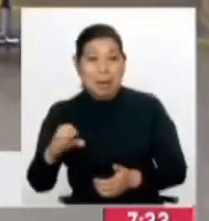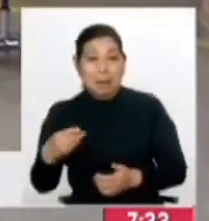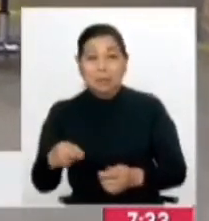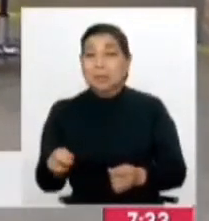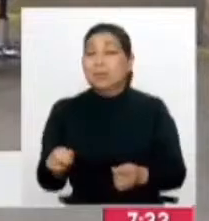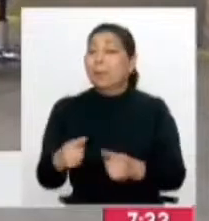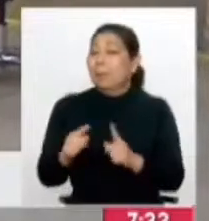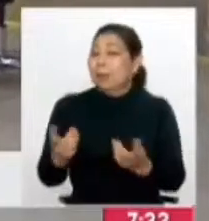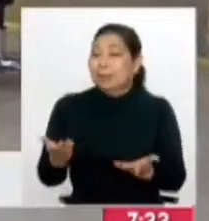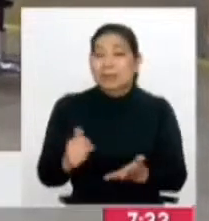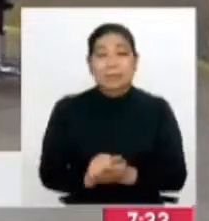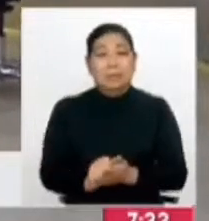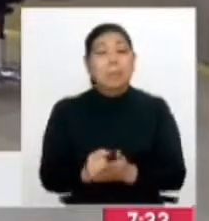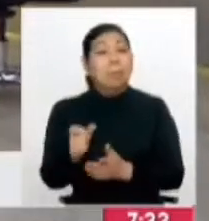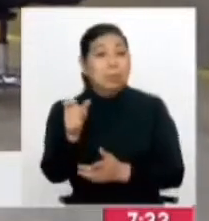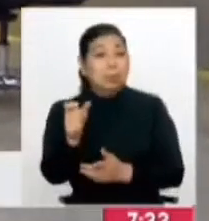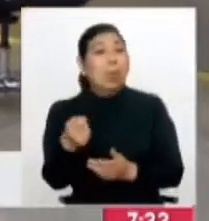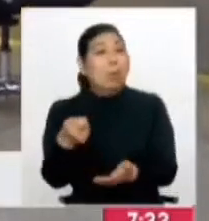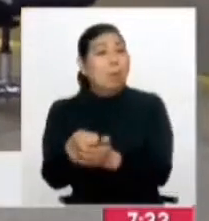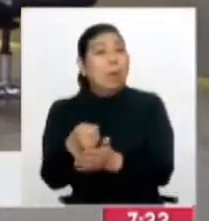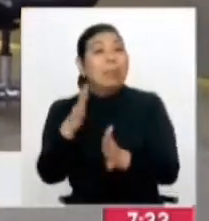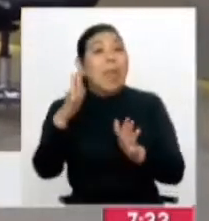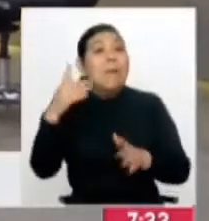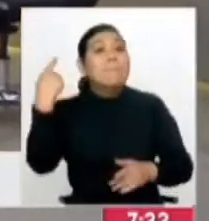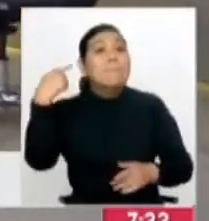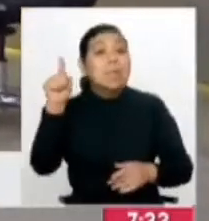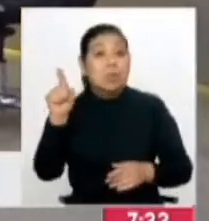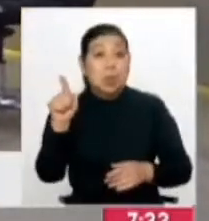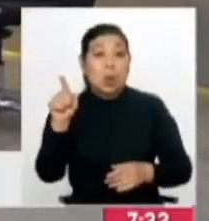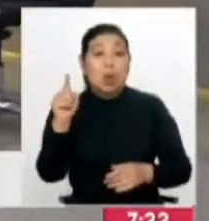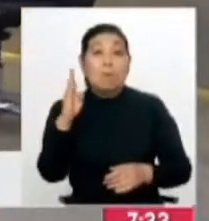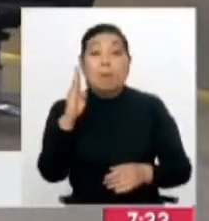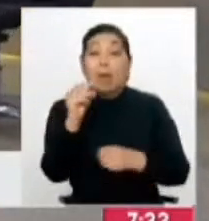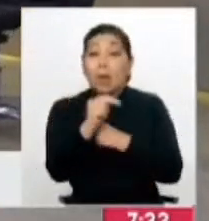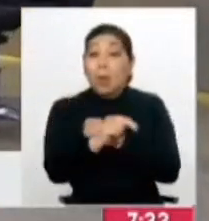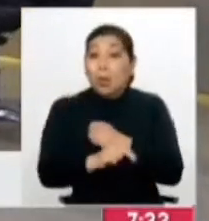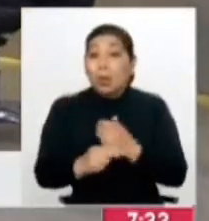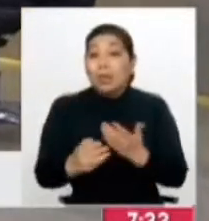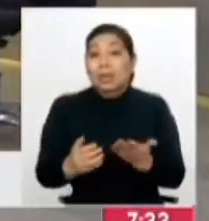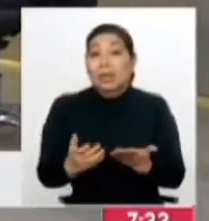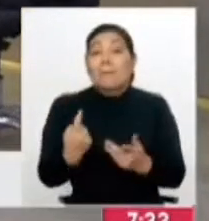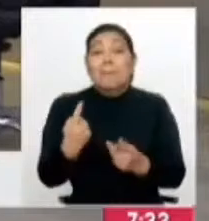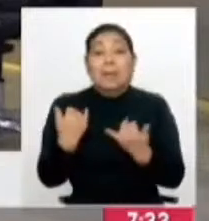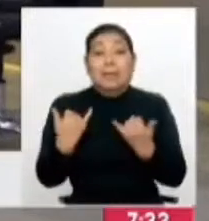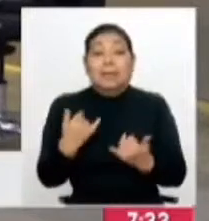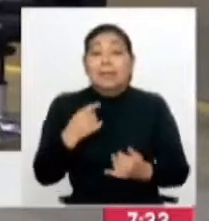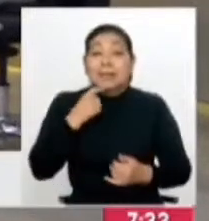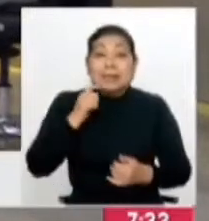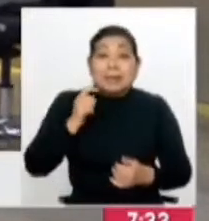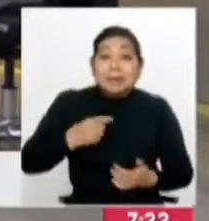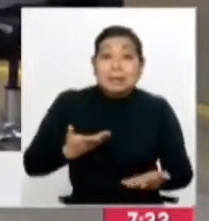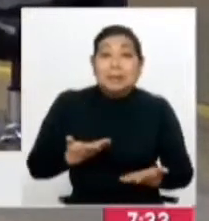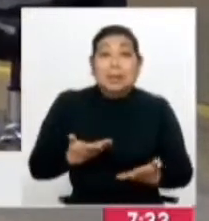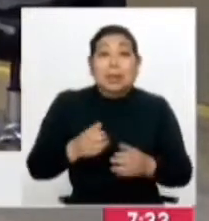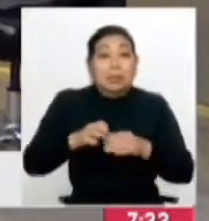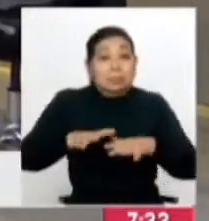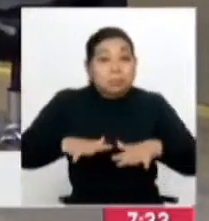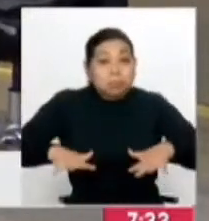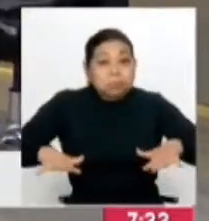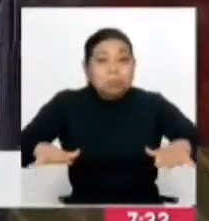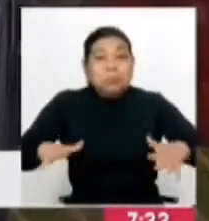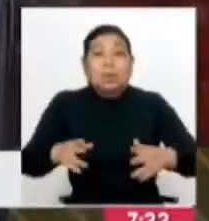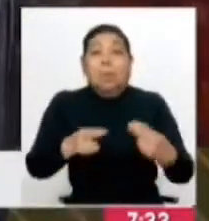14 millones de beneficiarios, 10 millones transitaron por el Banco de la Nación. Claro. Y para eso necesitamos expandir